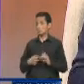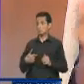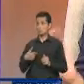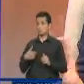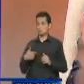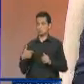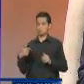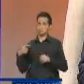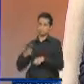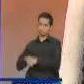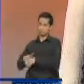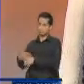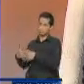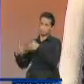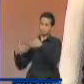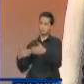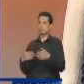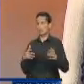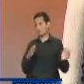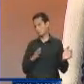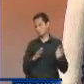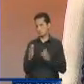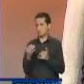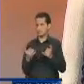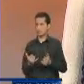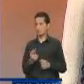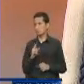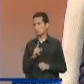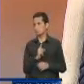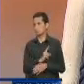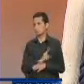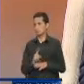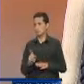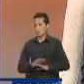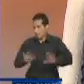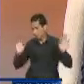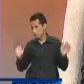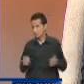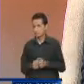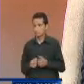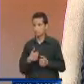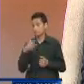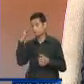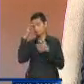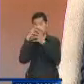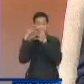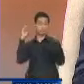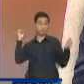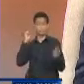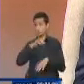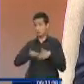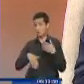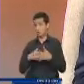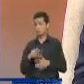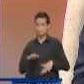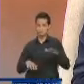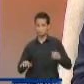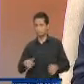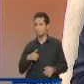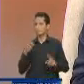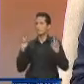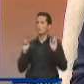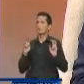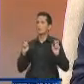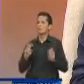porque ha transcurrido además corto tiempo, una comprensión cabal de todas las implicaciones, pero en términos de contexto hay que decir